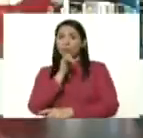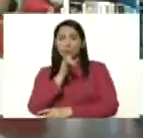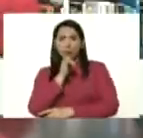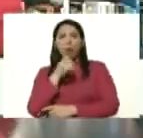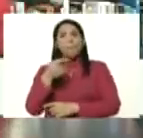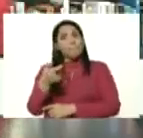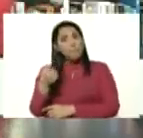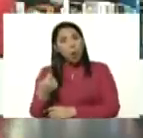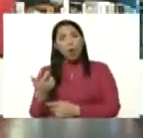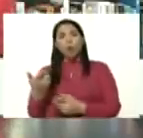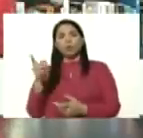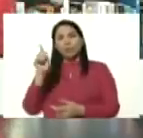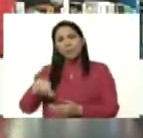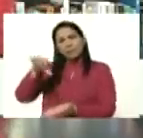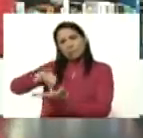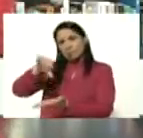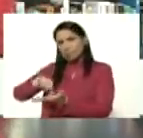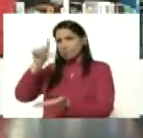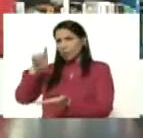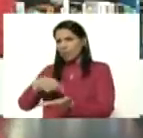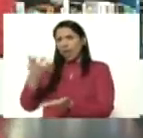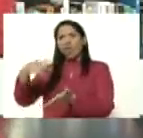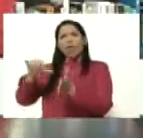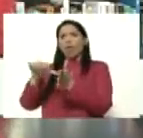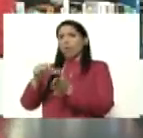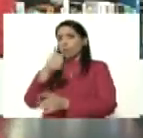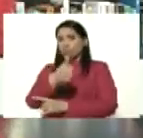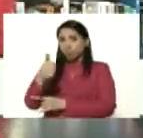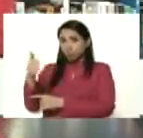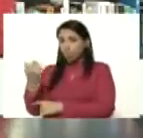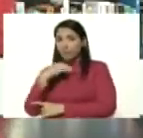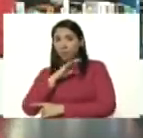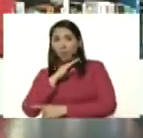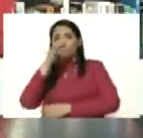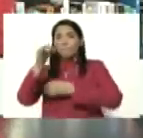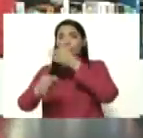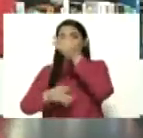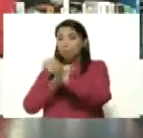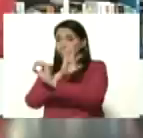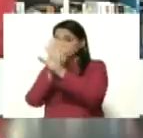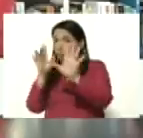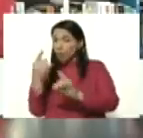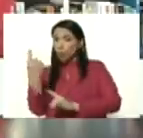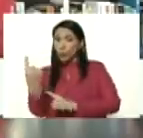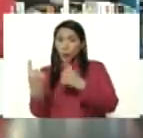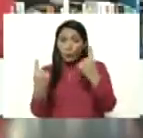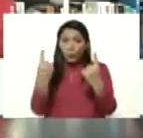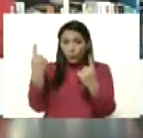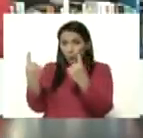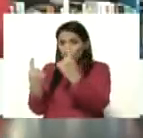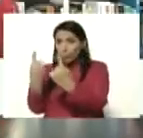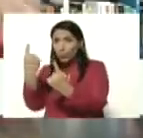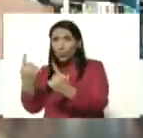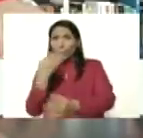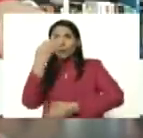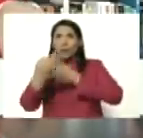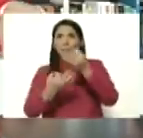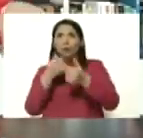los minifocos, dónde está cada caso, explicarlo bien uno por uno, uno por